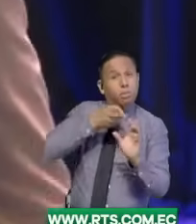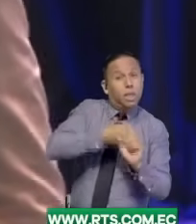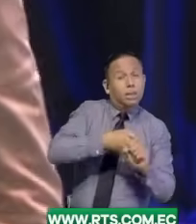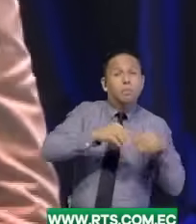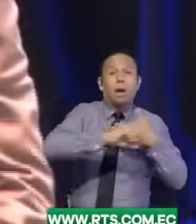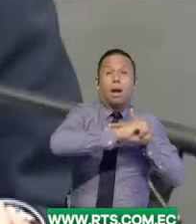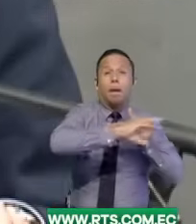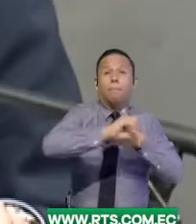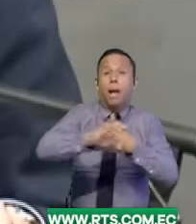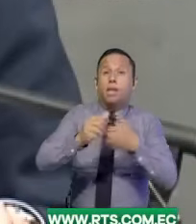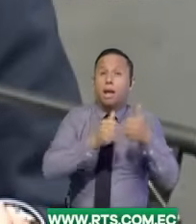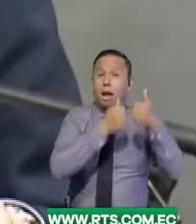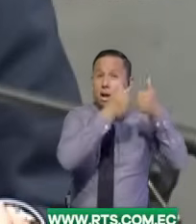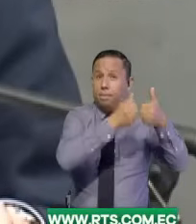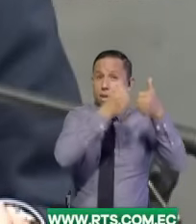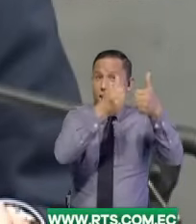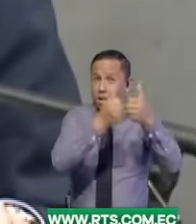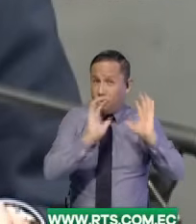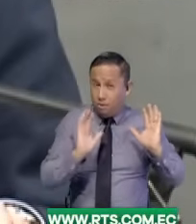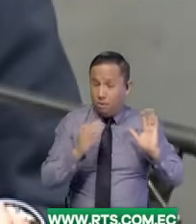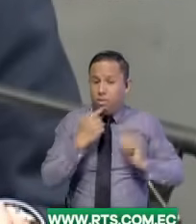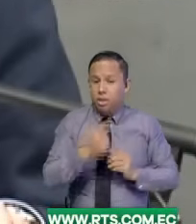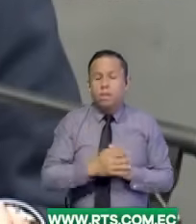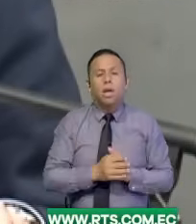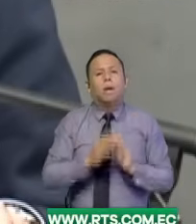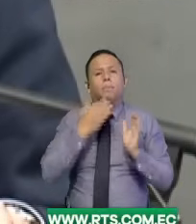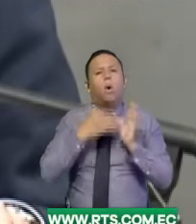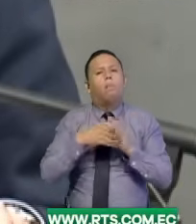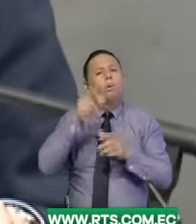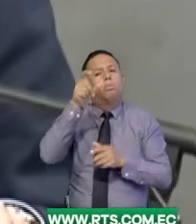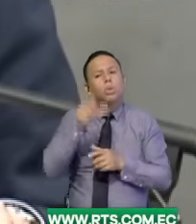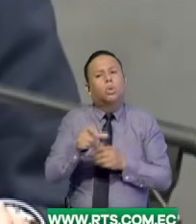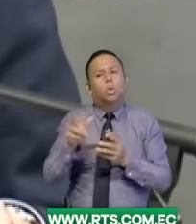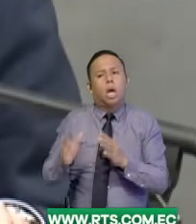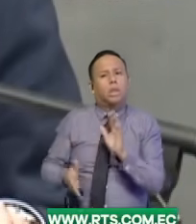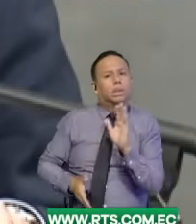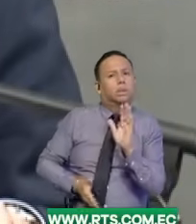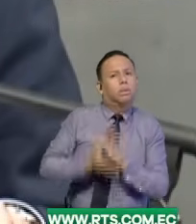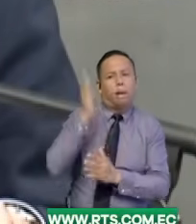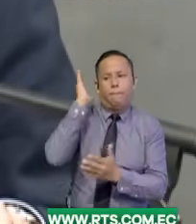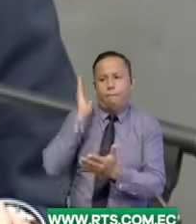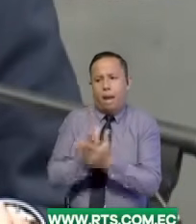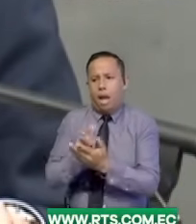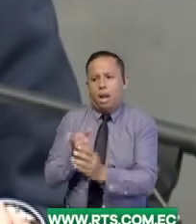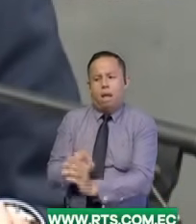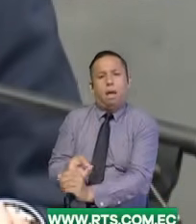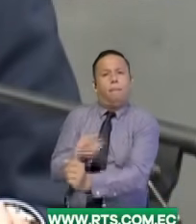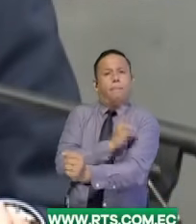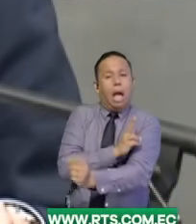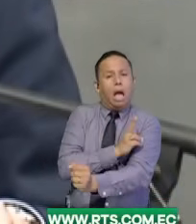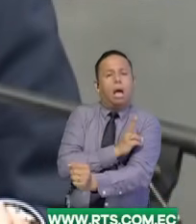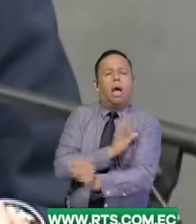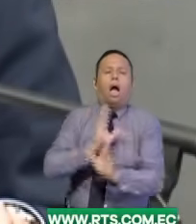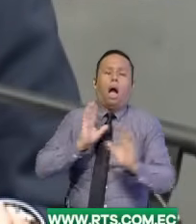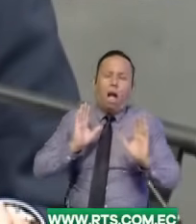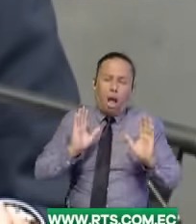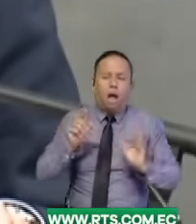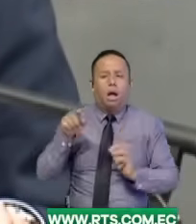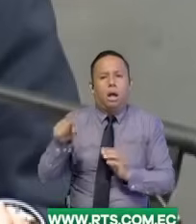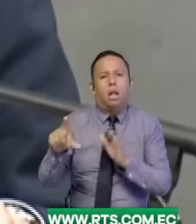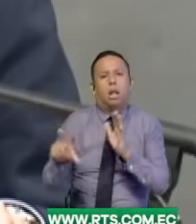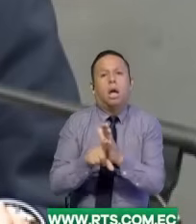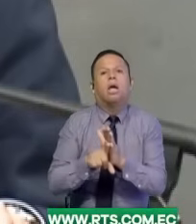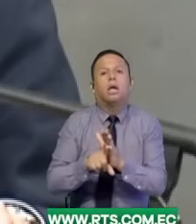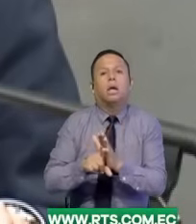campaña electoral. Solo cuando existe una ausencia definitiva de un presidente o de un vicepresidente, tiene que asumir